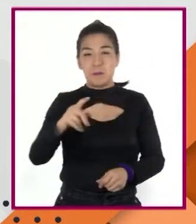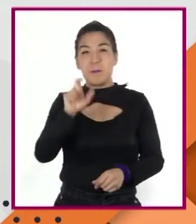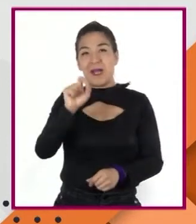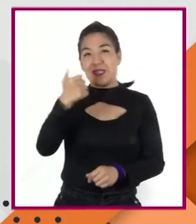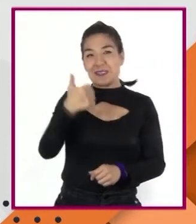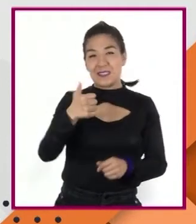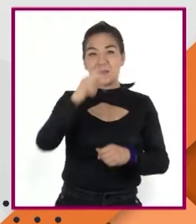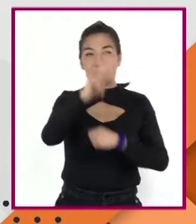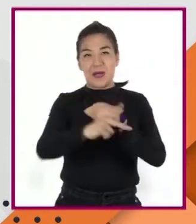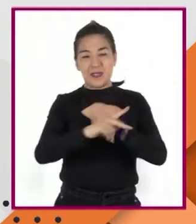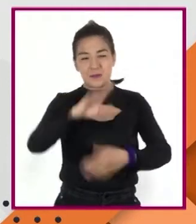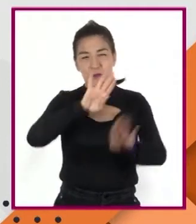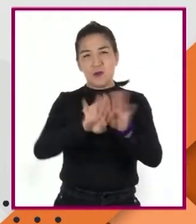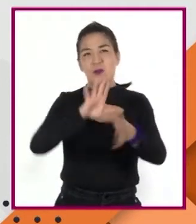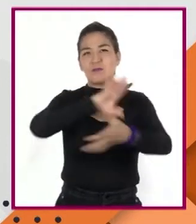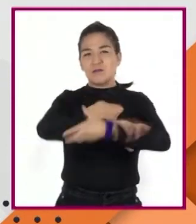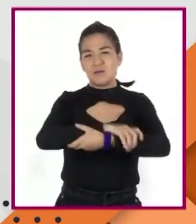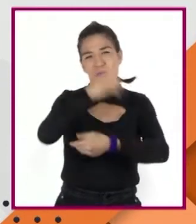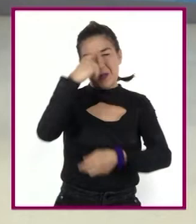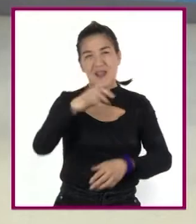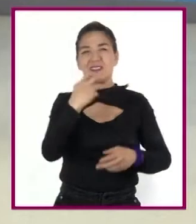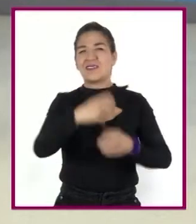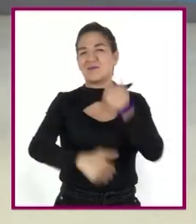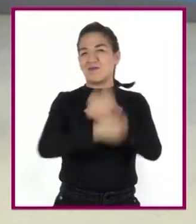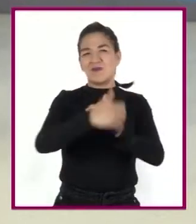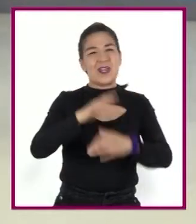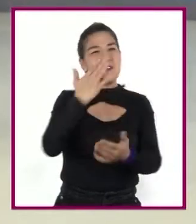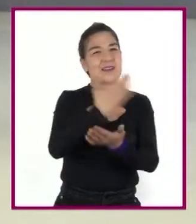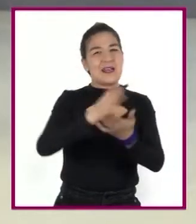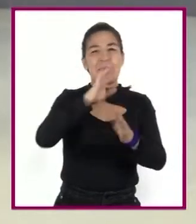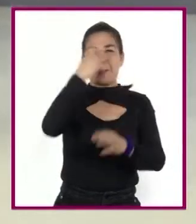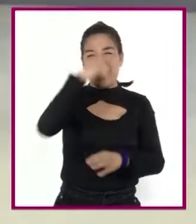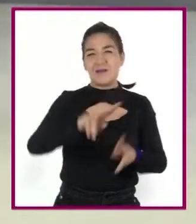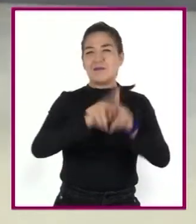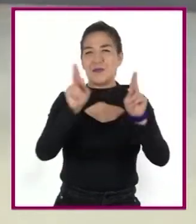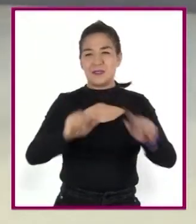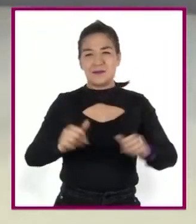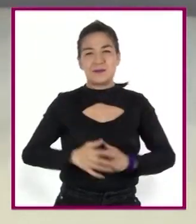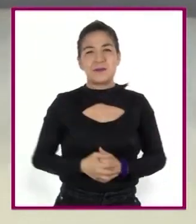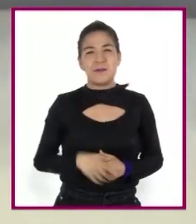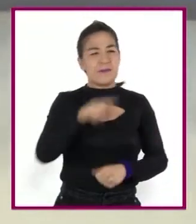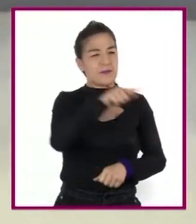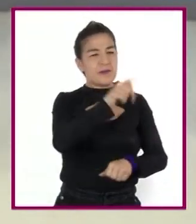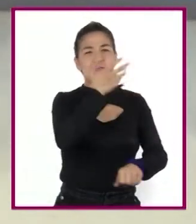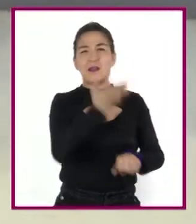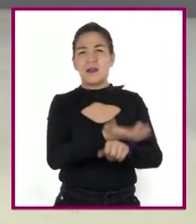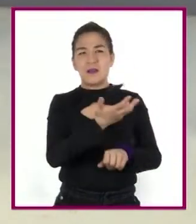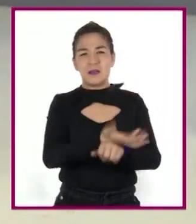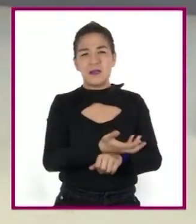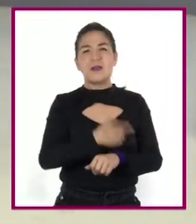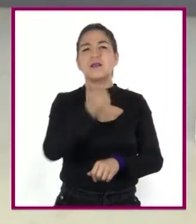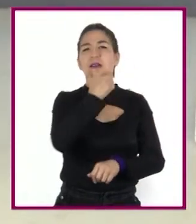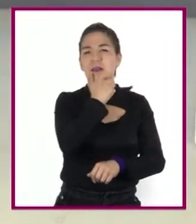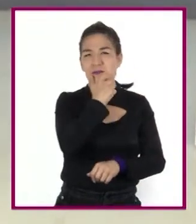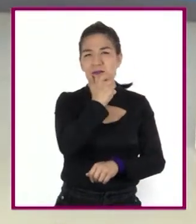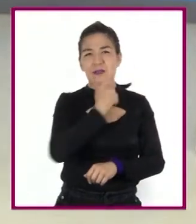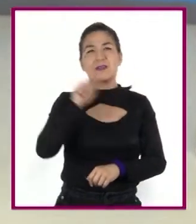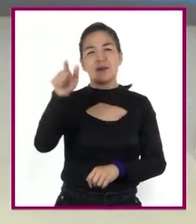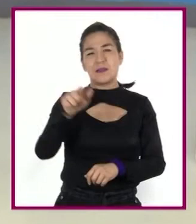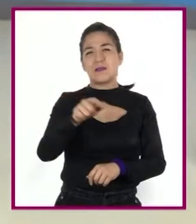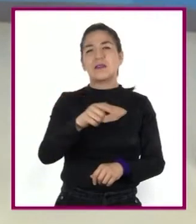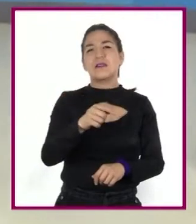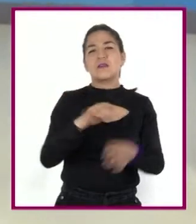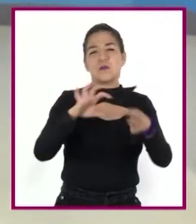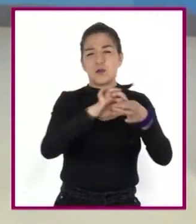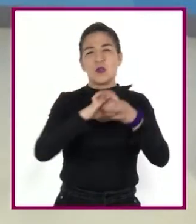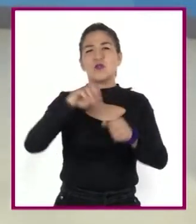aliados que lucharon contra las potencias del eje. Estados Unidos de América, Gran Bretaña y la Unión